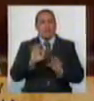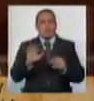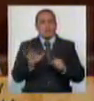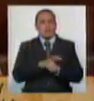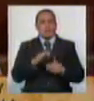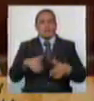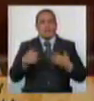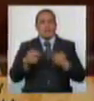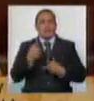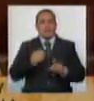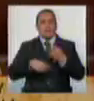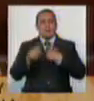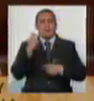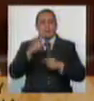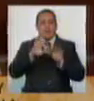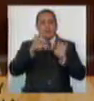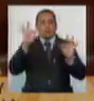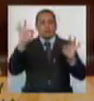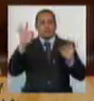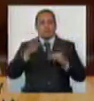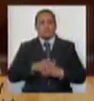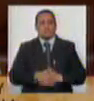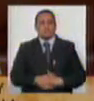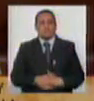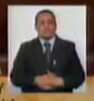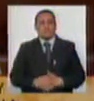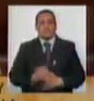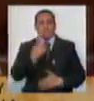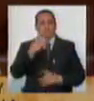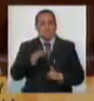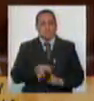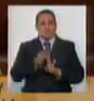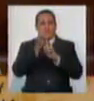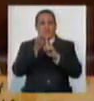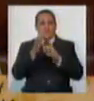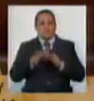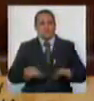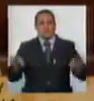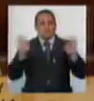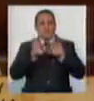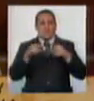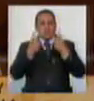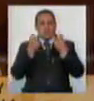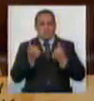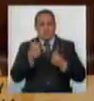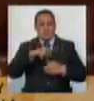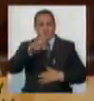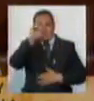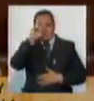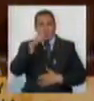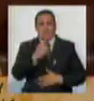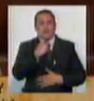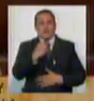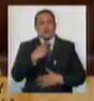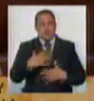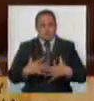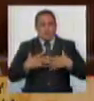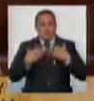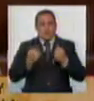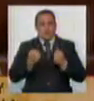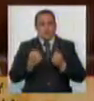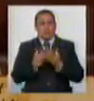para poder exportar energía. Una de las principales fortalezas de la economía peruana es la solidez de